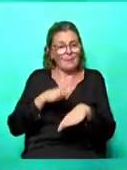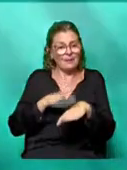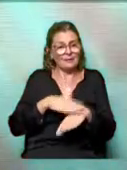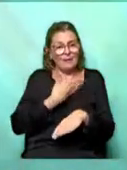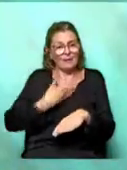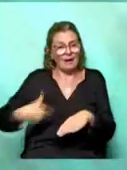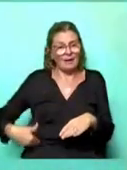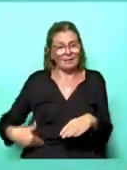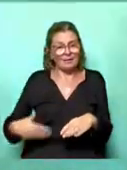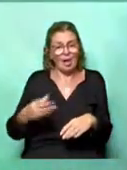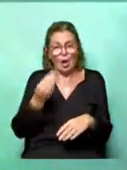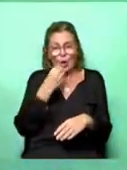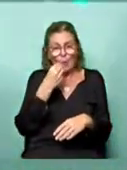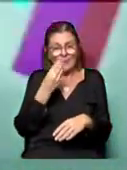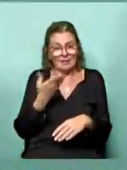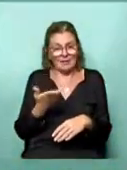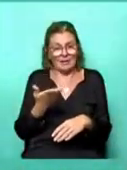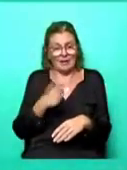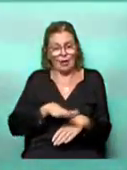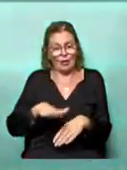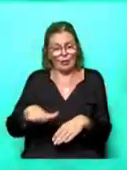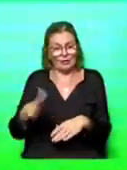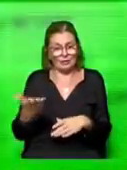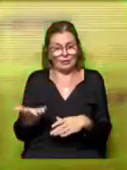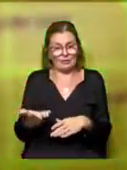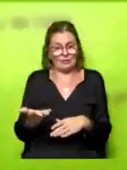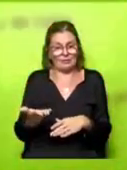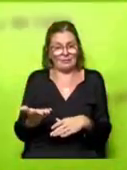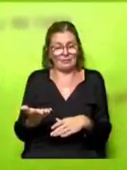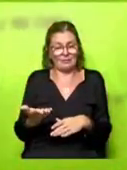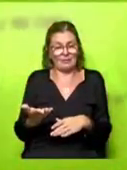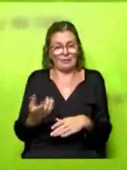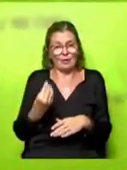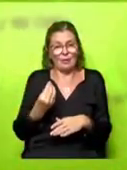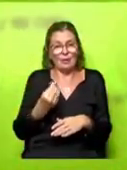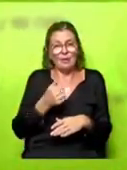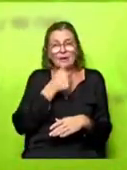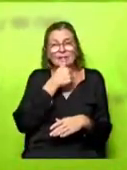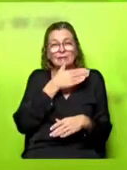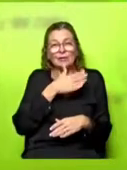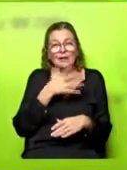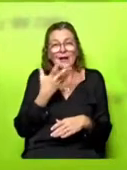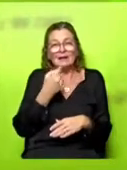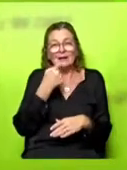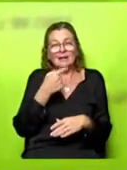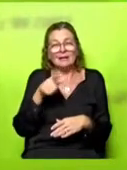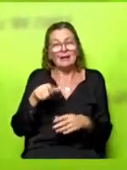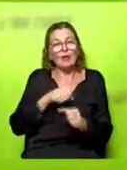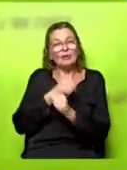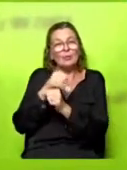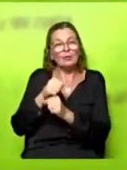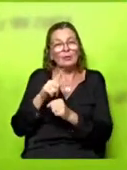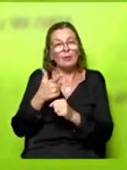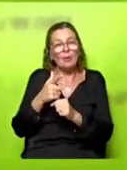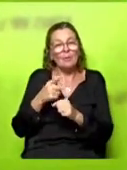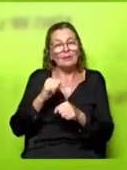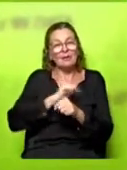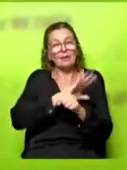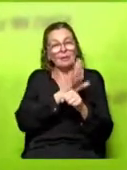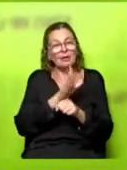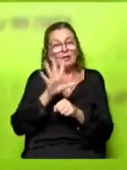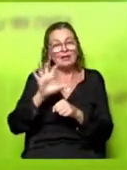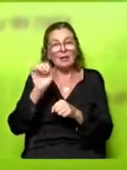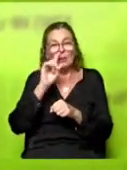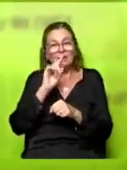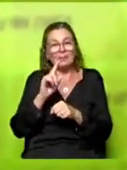alimentación de esos gurises. Entonces, ¿cómo el valor histórico que representa que esa olla popular no apareció en la pandemia cuando habían 50.000